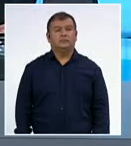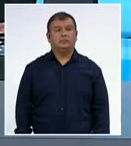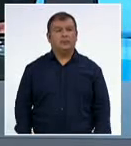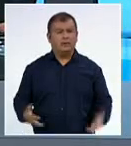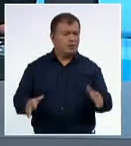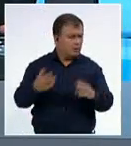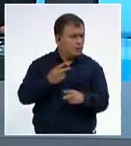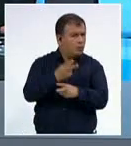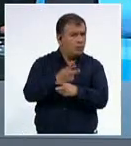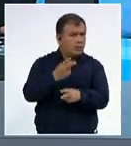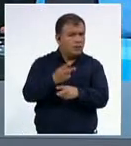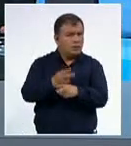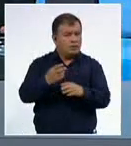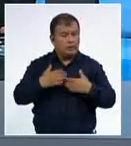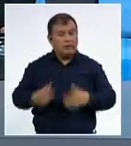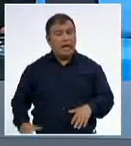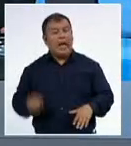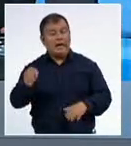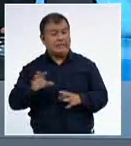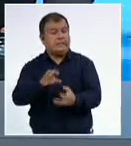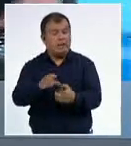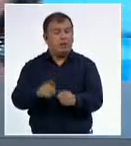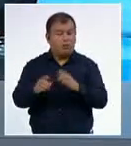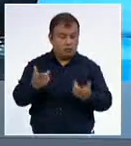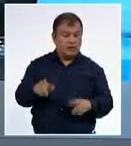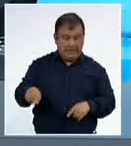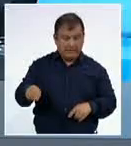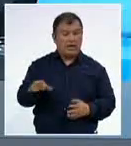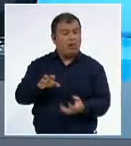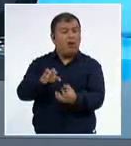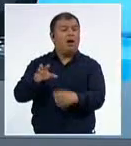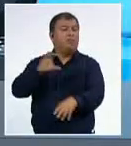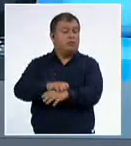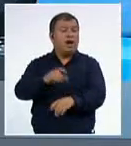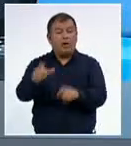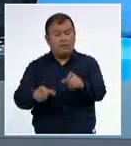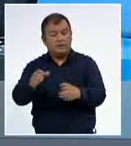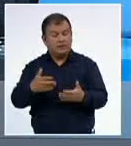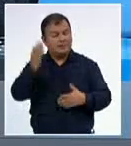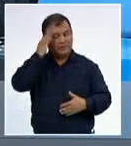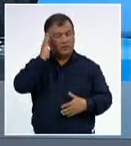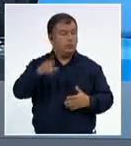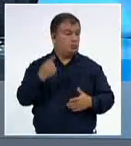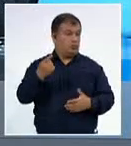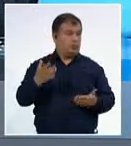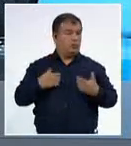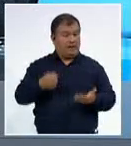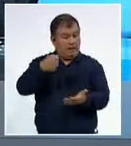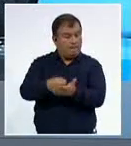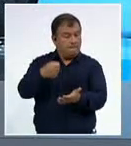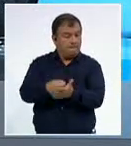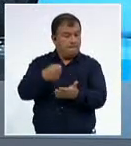Y tenga usted mucho cuidado si es que cuenta con una mascota agresiva. En caso de que ésta ataque a alguien, tiene que saber que no solo tiene que pagar